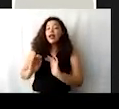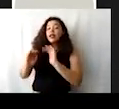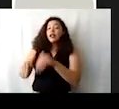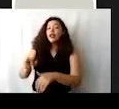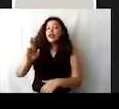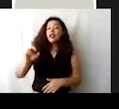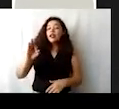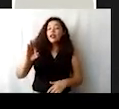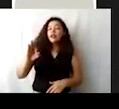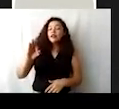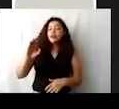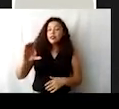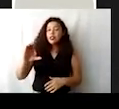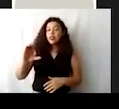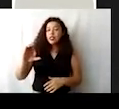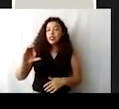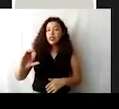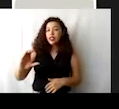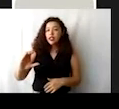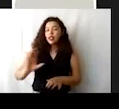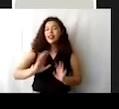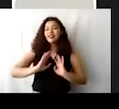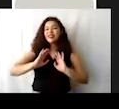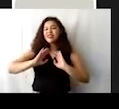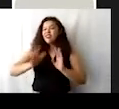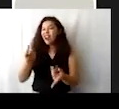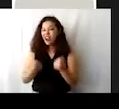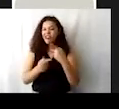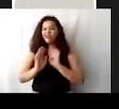por medio de los notables, ya muchos dejaron de hacerlo porque